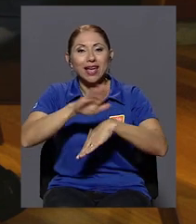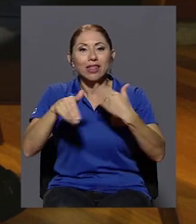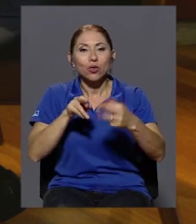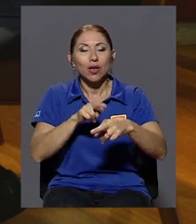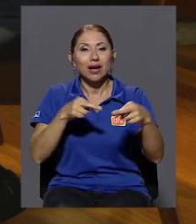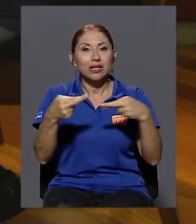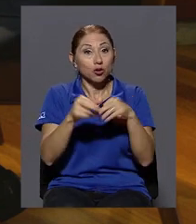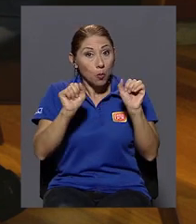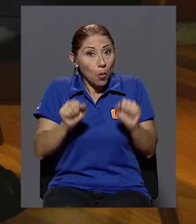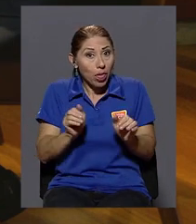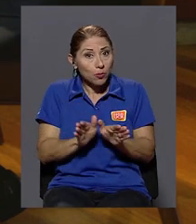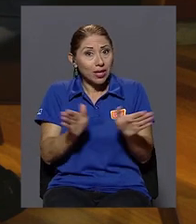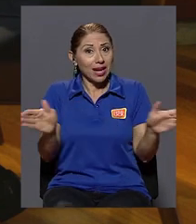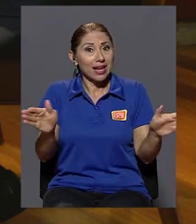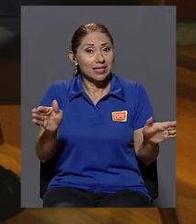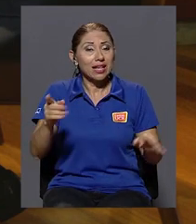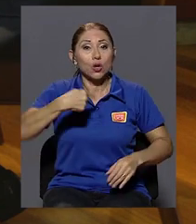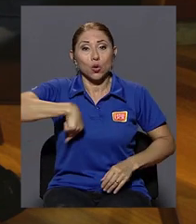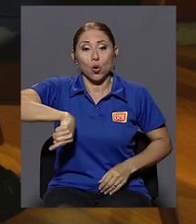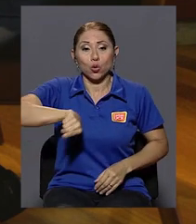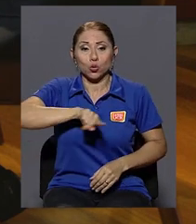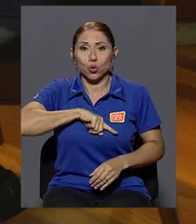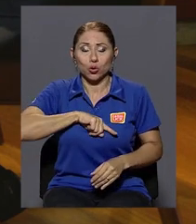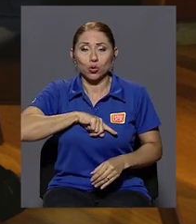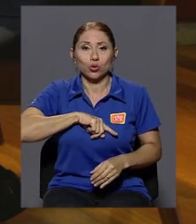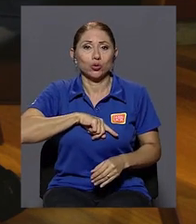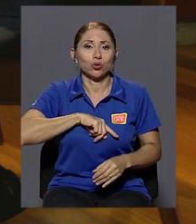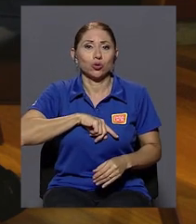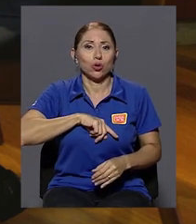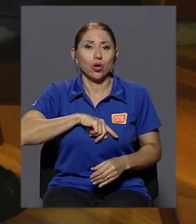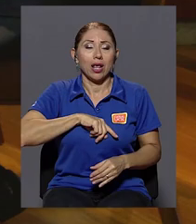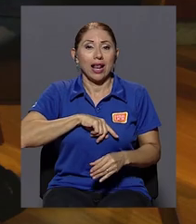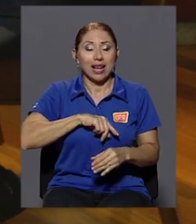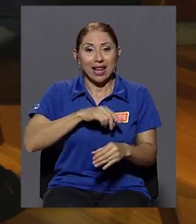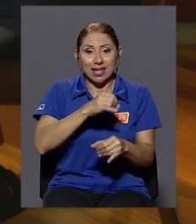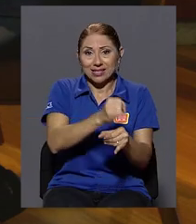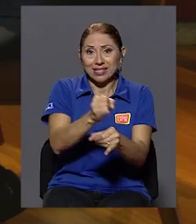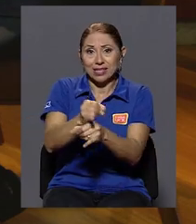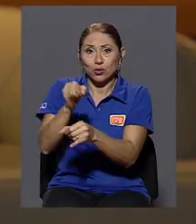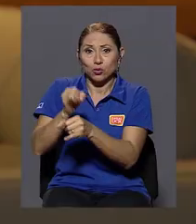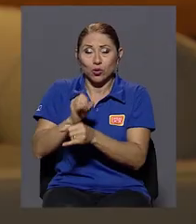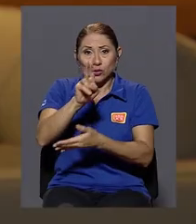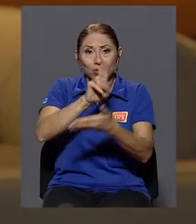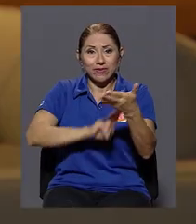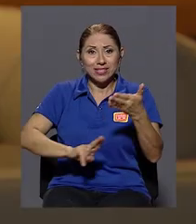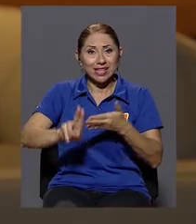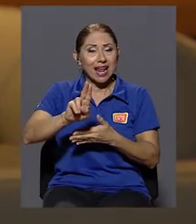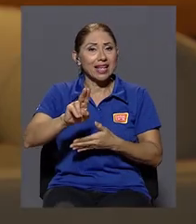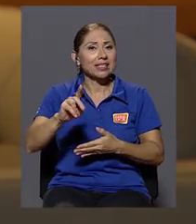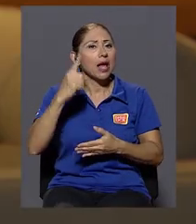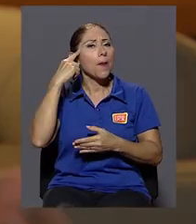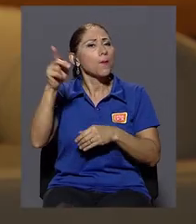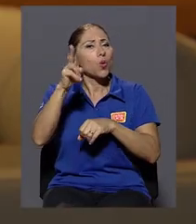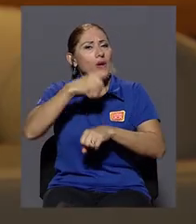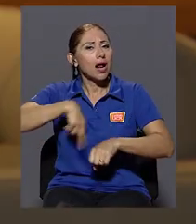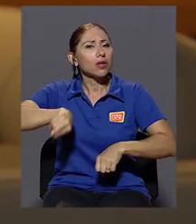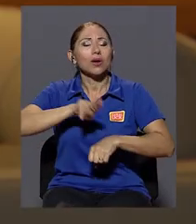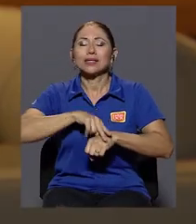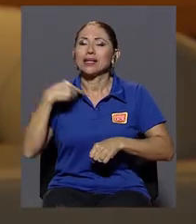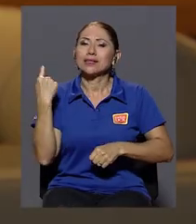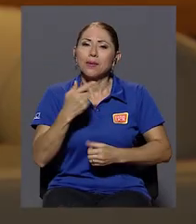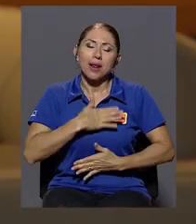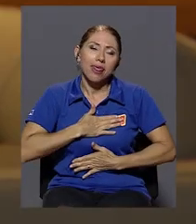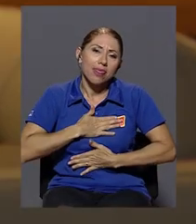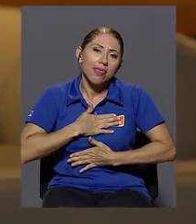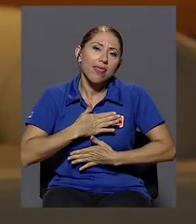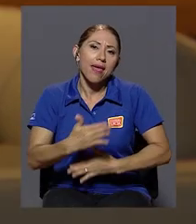región. Y lo podemos generalizar, somos las instituciones por antonomasia dedicadas a